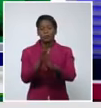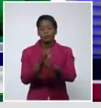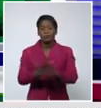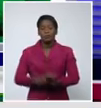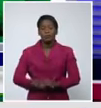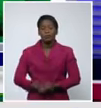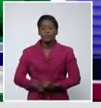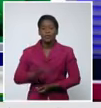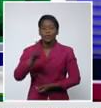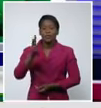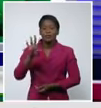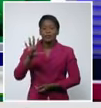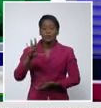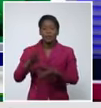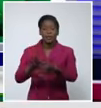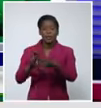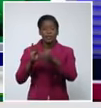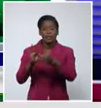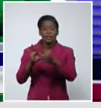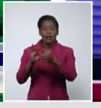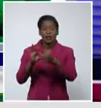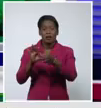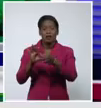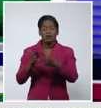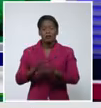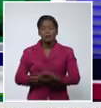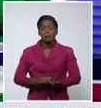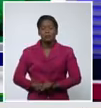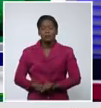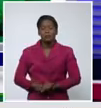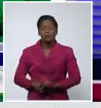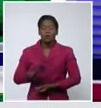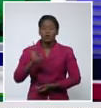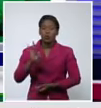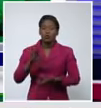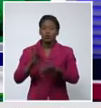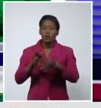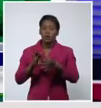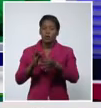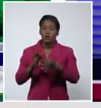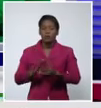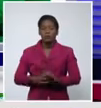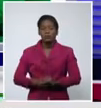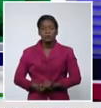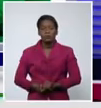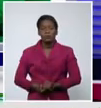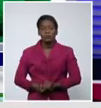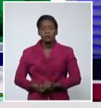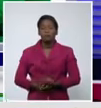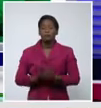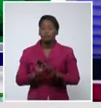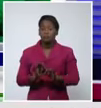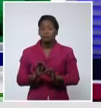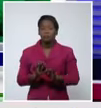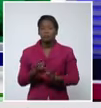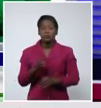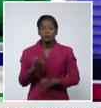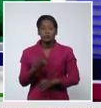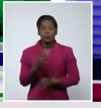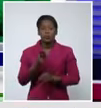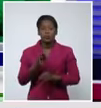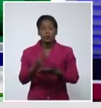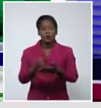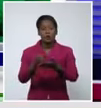35 críticos, 4 más que ayer, y 8 graves. Ahí también, con el aporte del profesor Millán, podemos